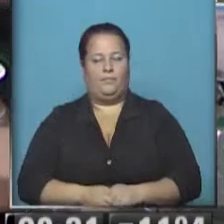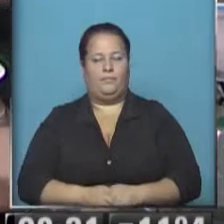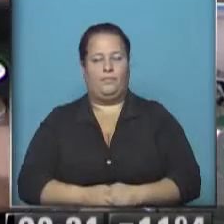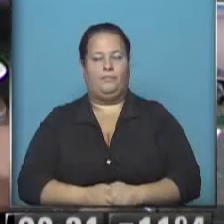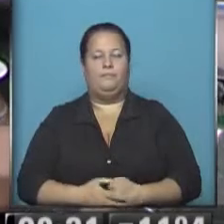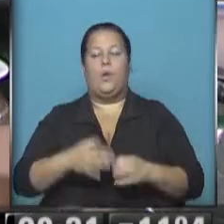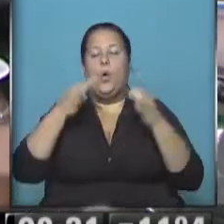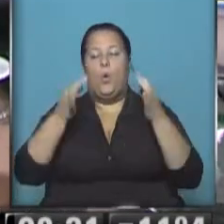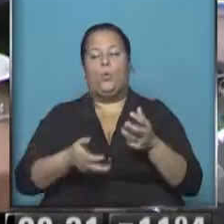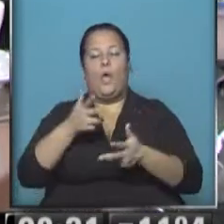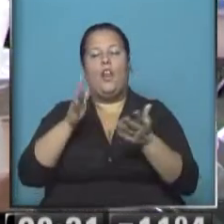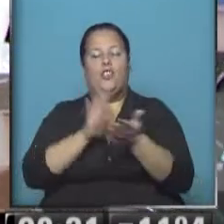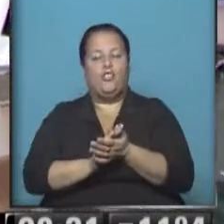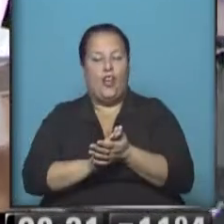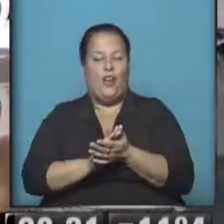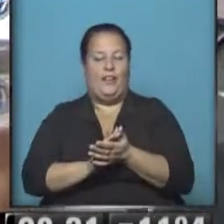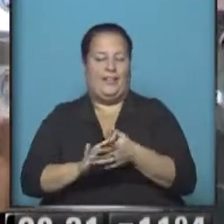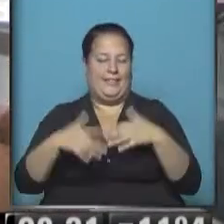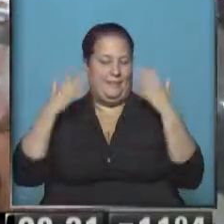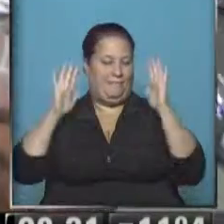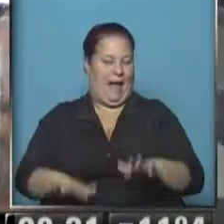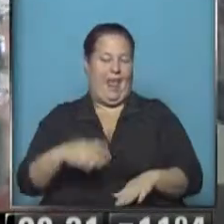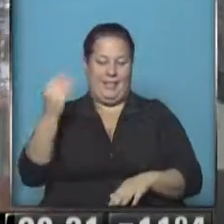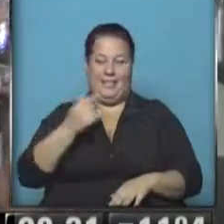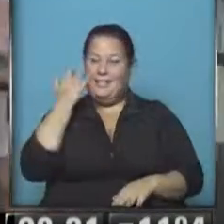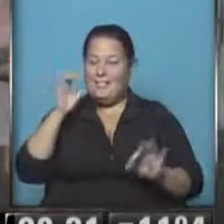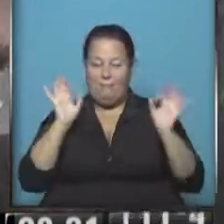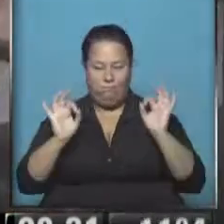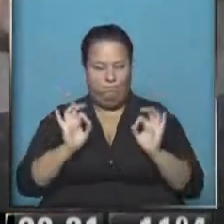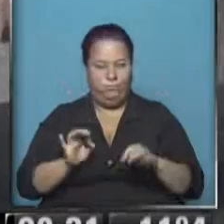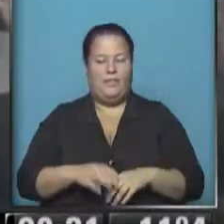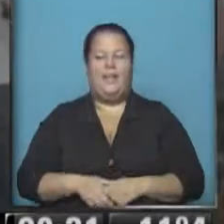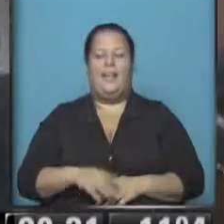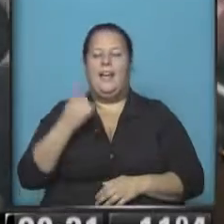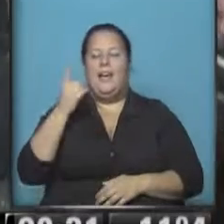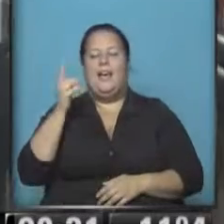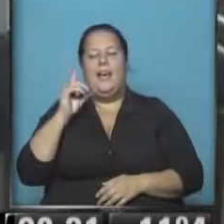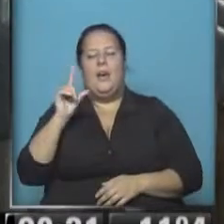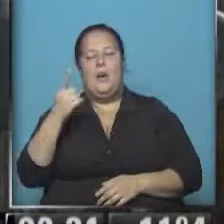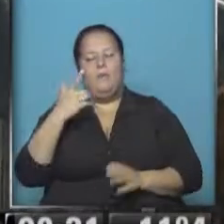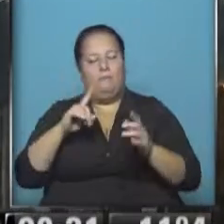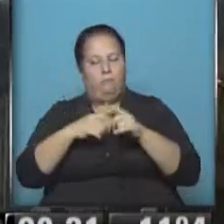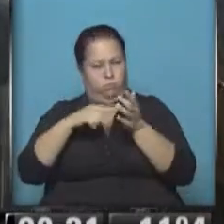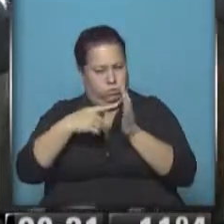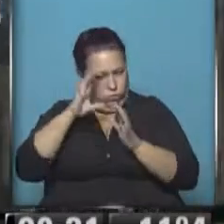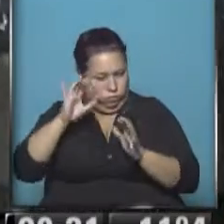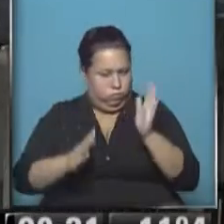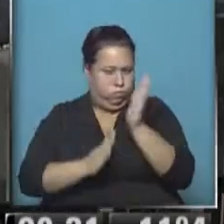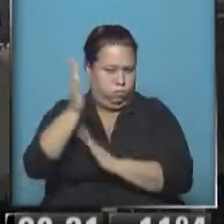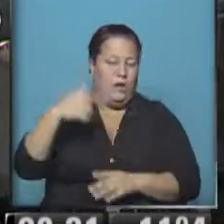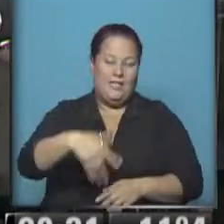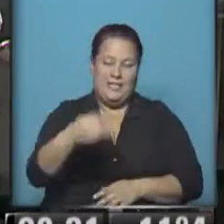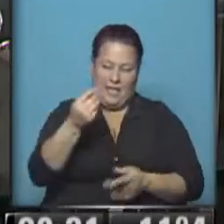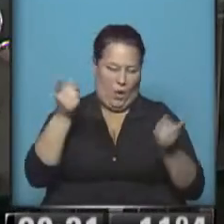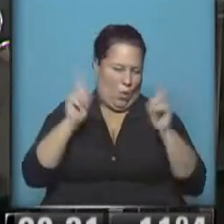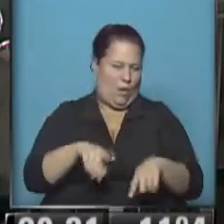justamente vamos a hablar de la gran final se paralizaba hicimos un pico de rating de cordas y de repetir